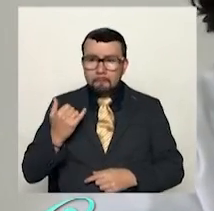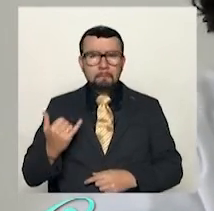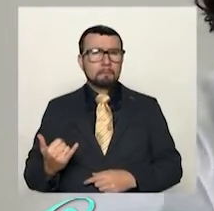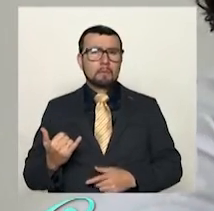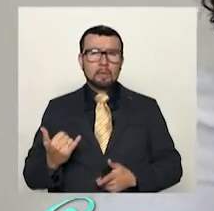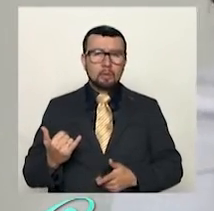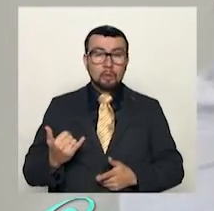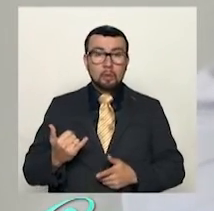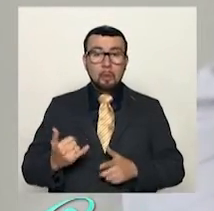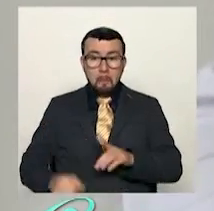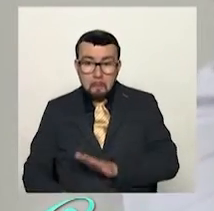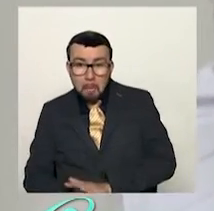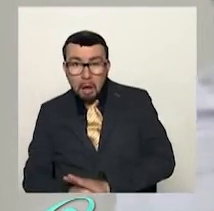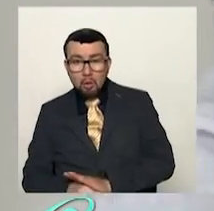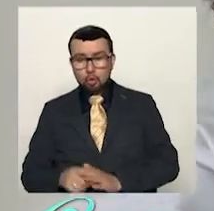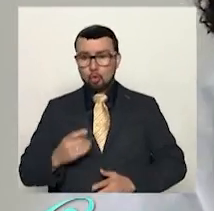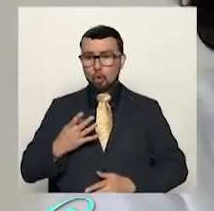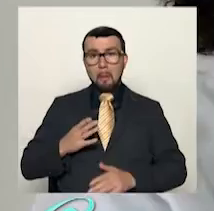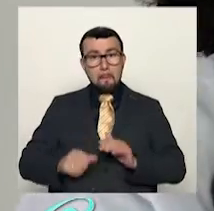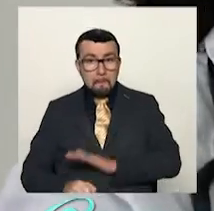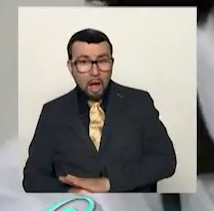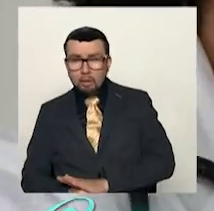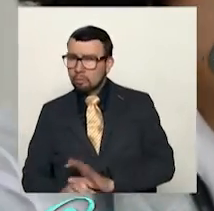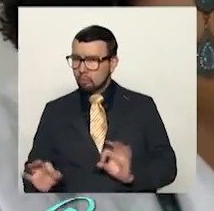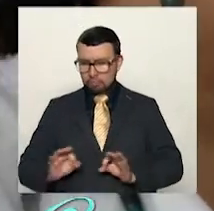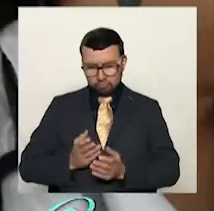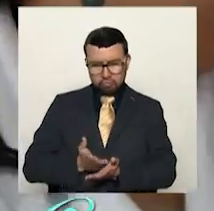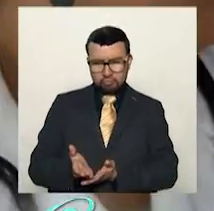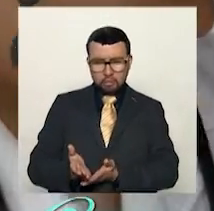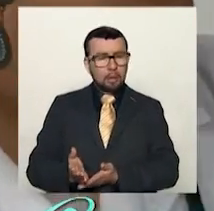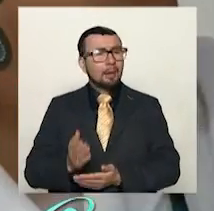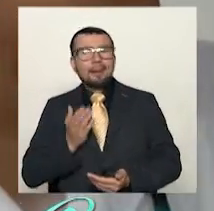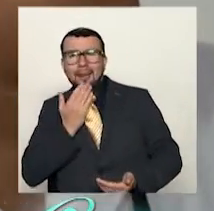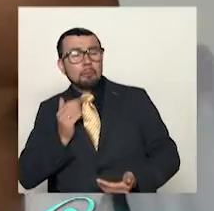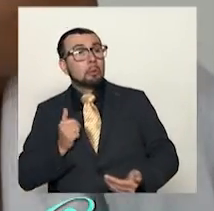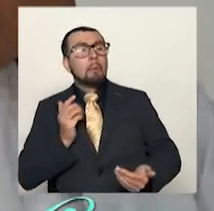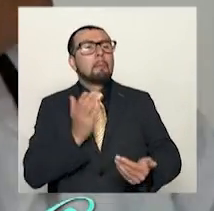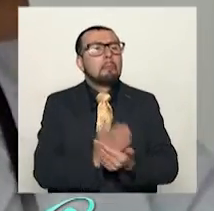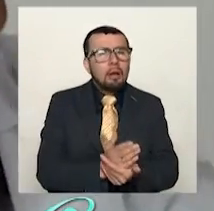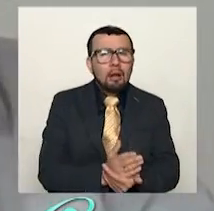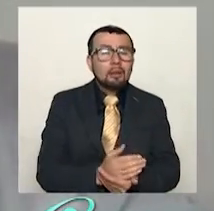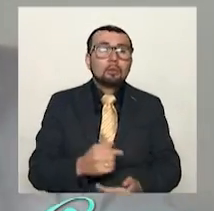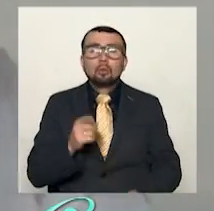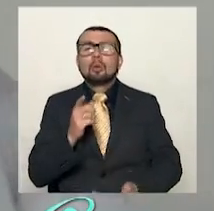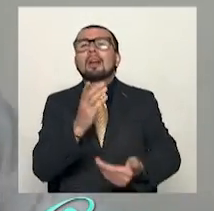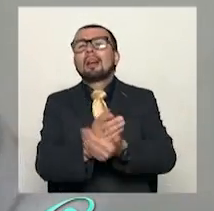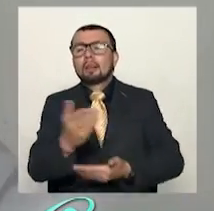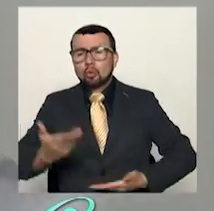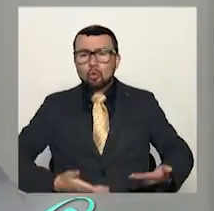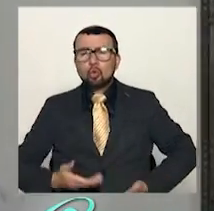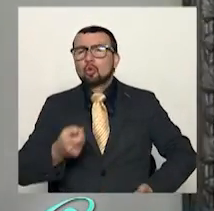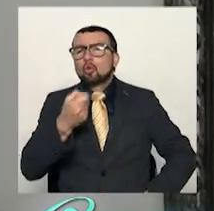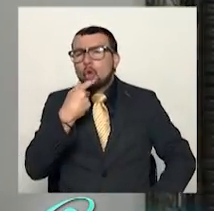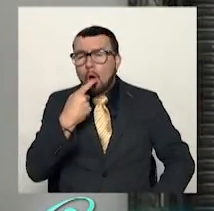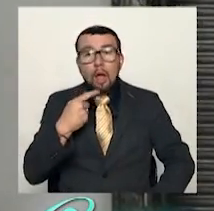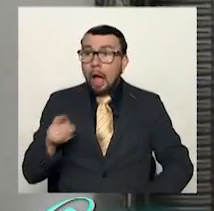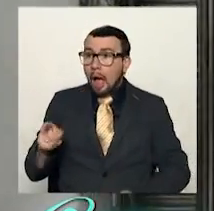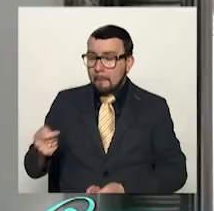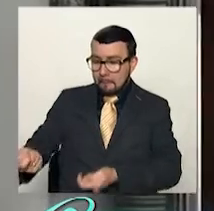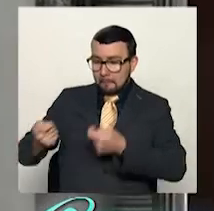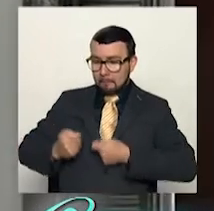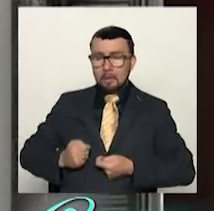dolor. Pero entonces la persona llega a la consulta y le dice, doctora, es que yo me fui para una droguería y el farmacéutico me mandó